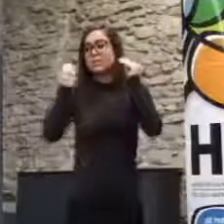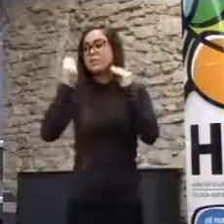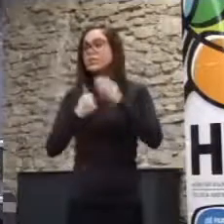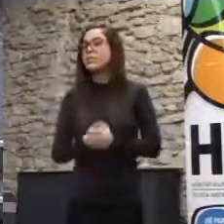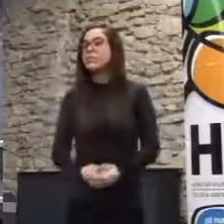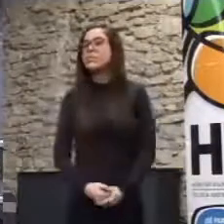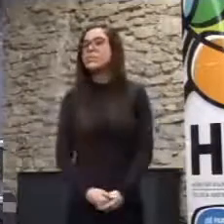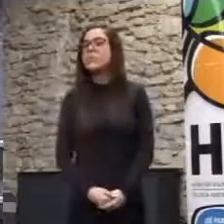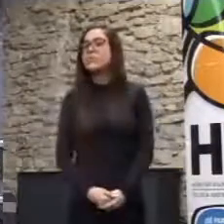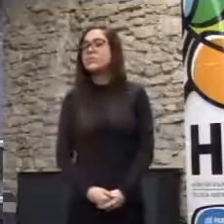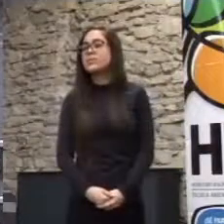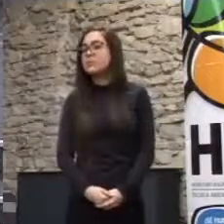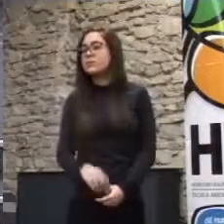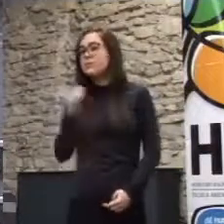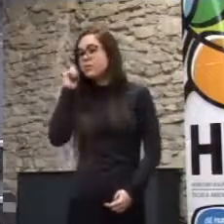No se te escucha.